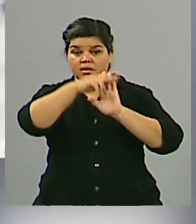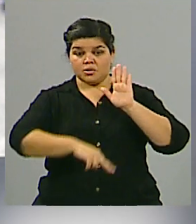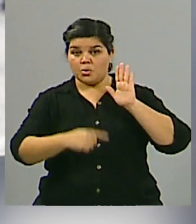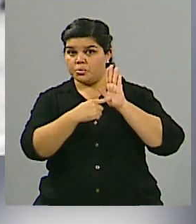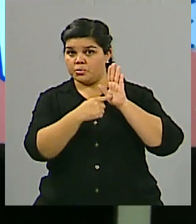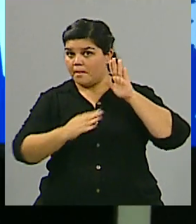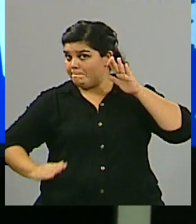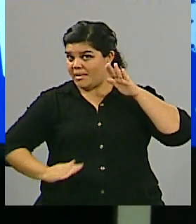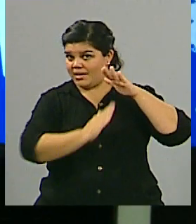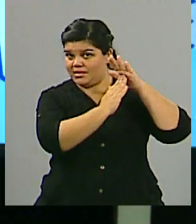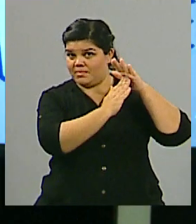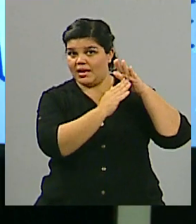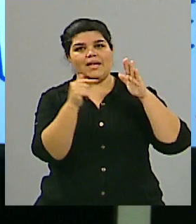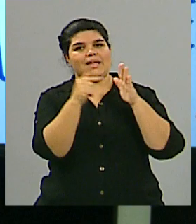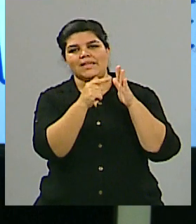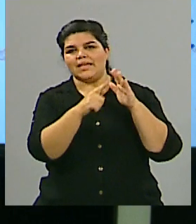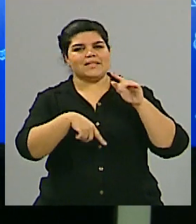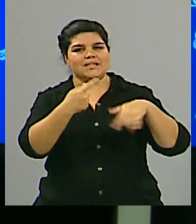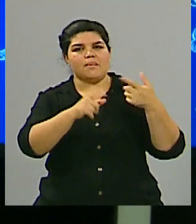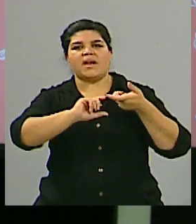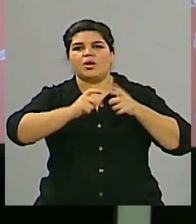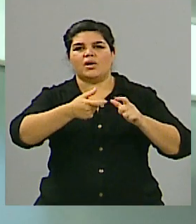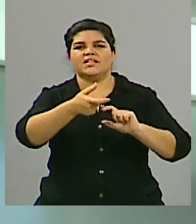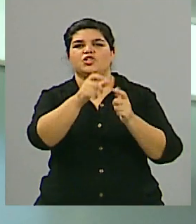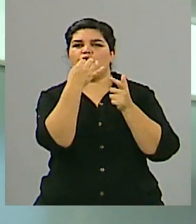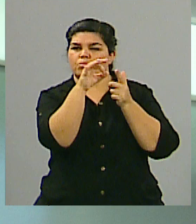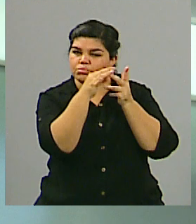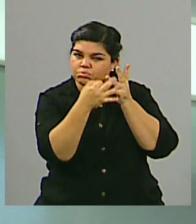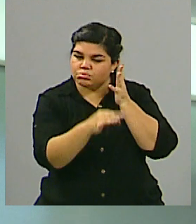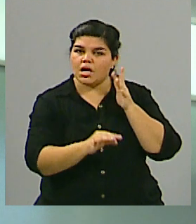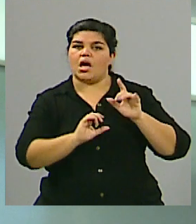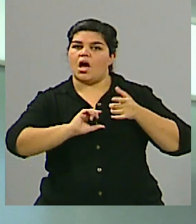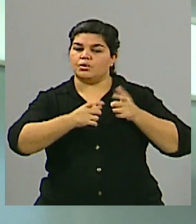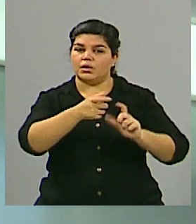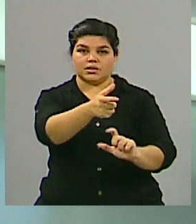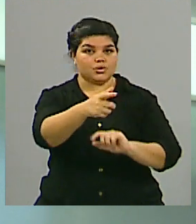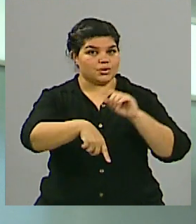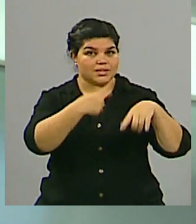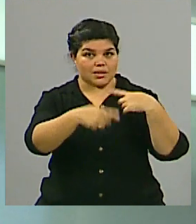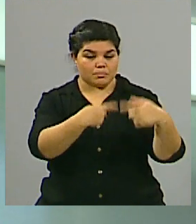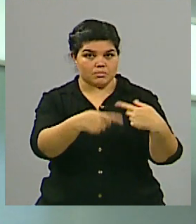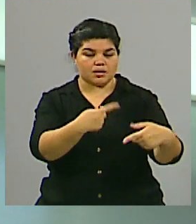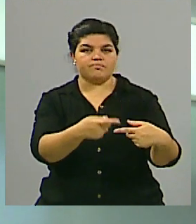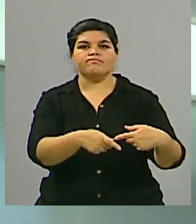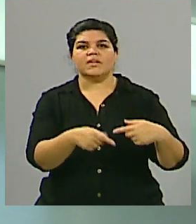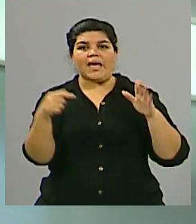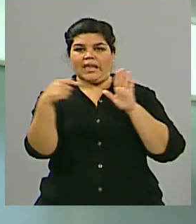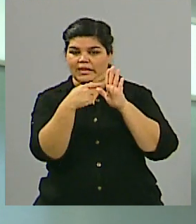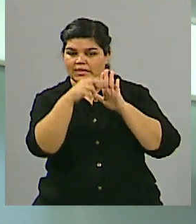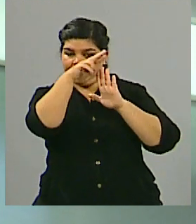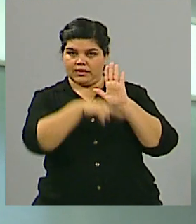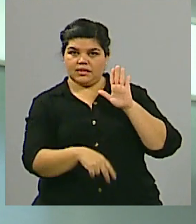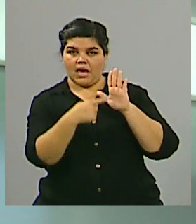te cuento que siempre está en revisión y en construcción, es lo que de alguna forma siempre voy a encontrar allí algo que